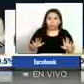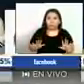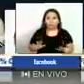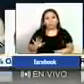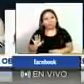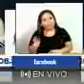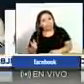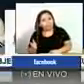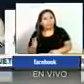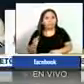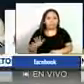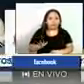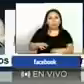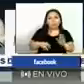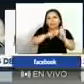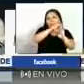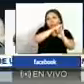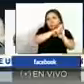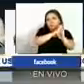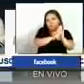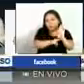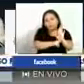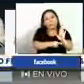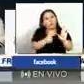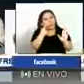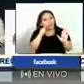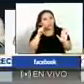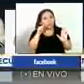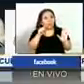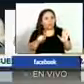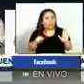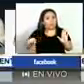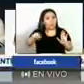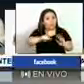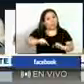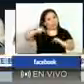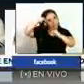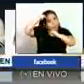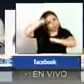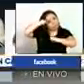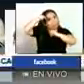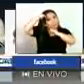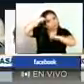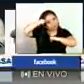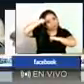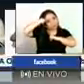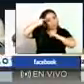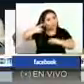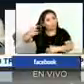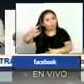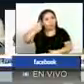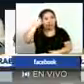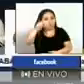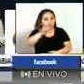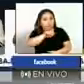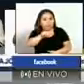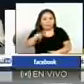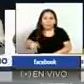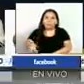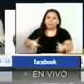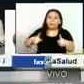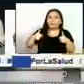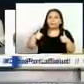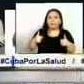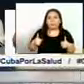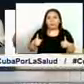las medidas coercitivas y la conciencia de la población logremos un comportamiento acorde